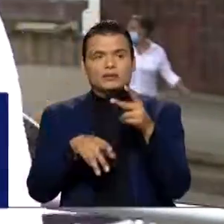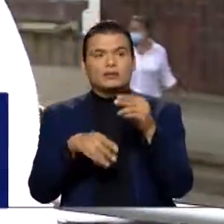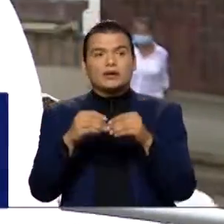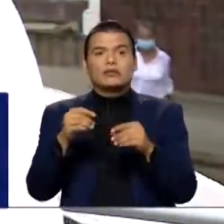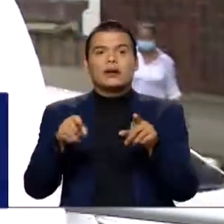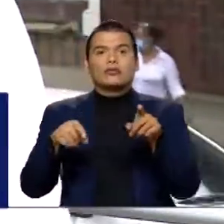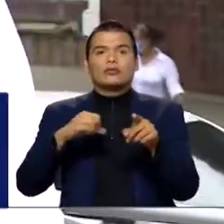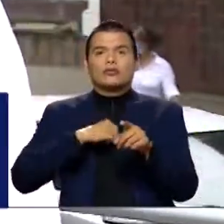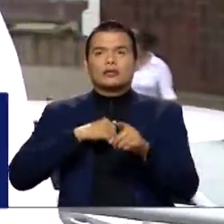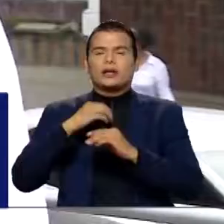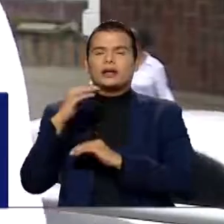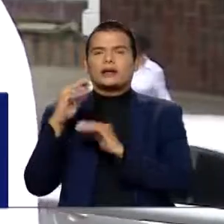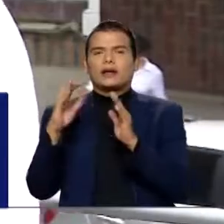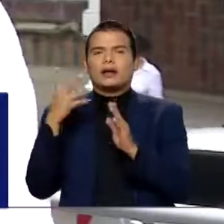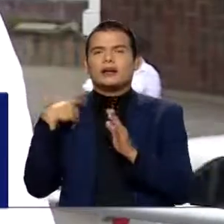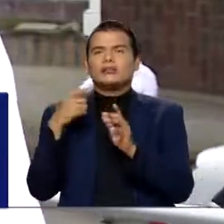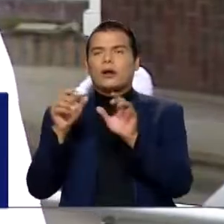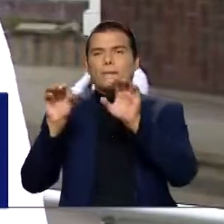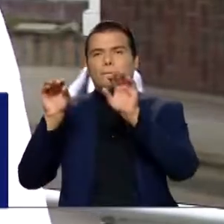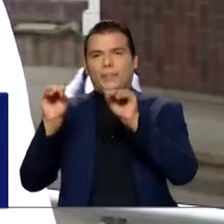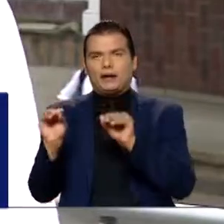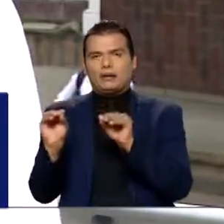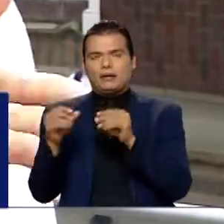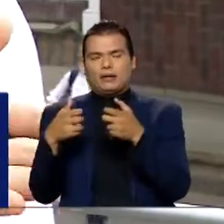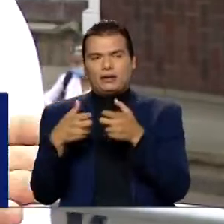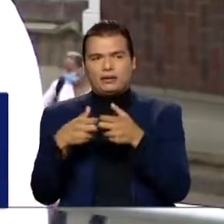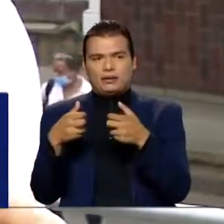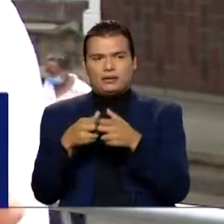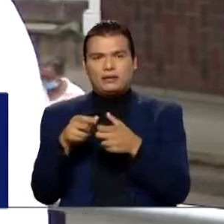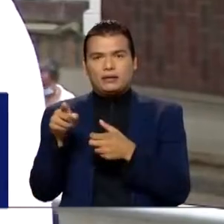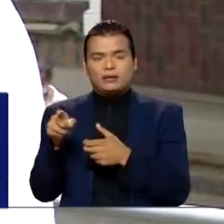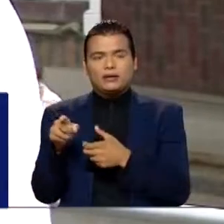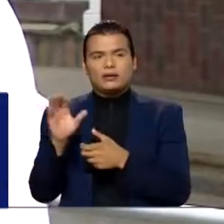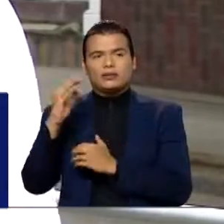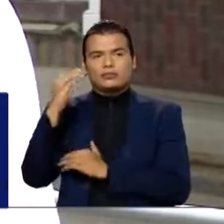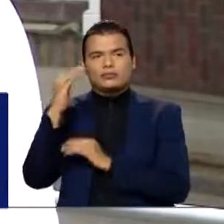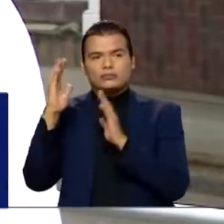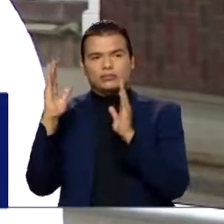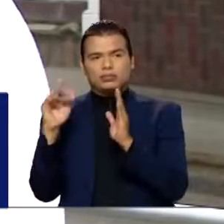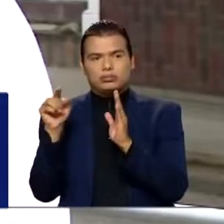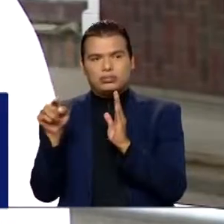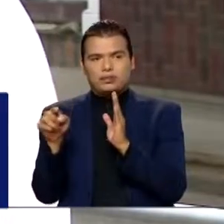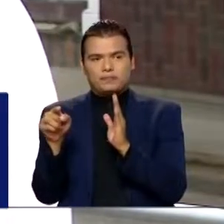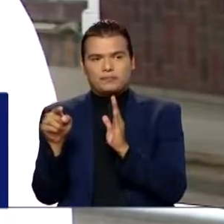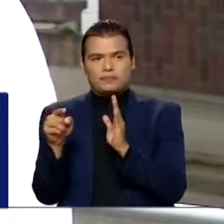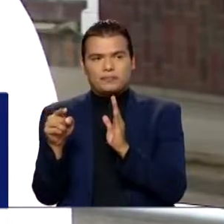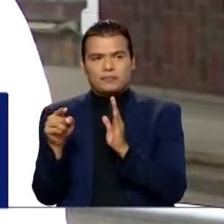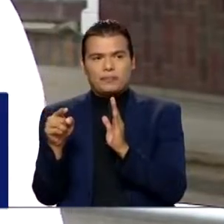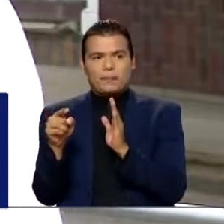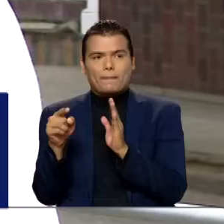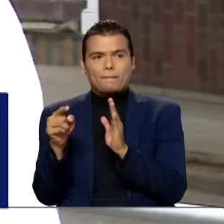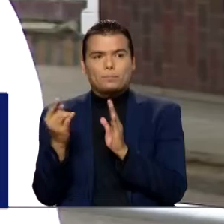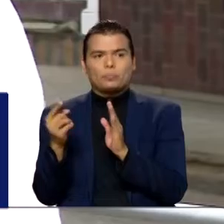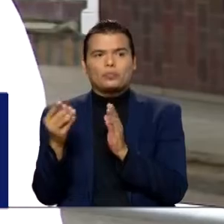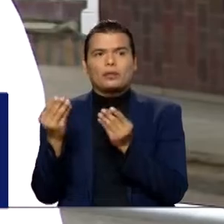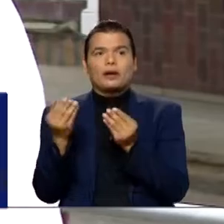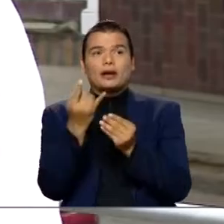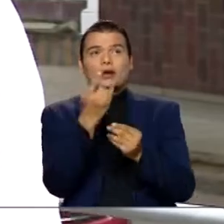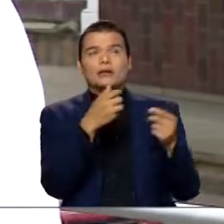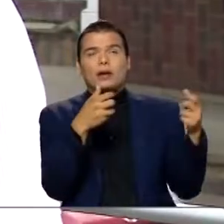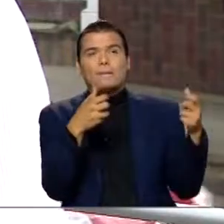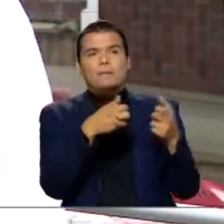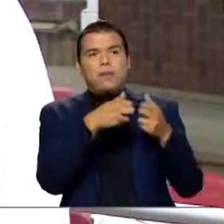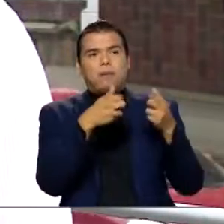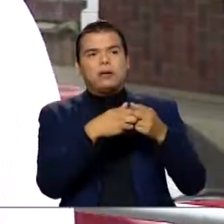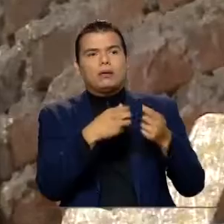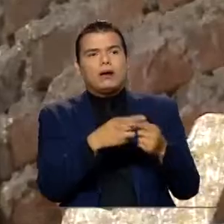eso? Si eso nomás es para prender o apagar, pues resulta que esa cajita de breaker con sus breakers lo que hace es que en el momento que surge el